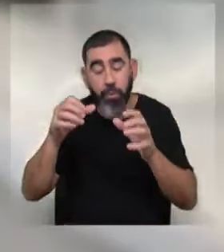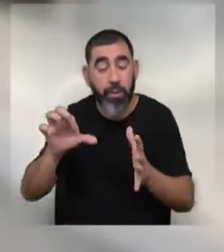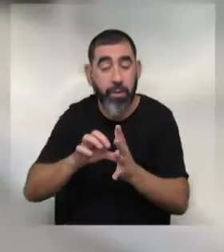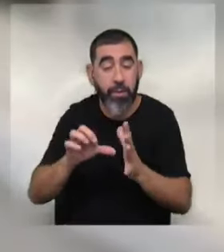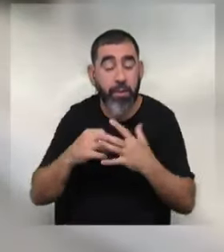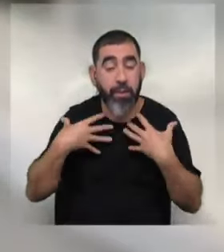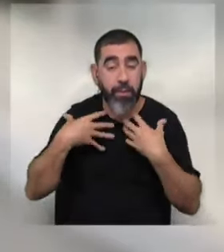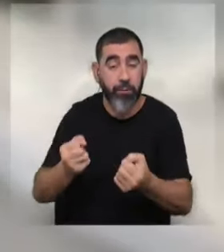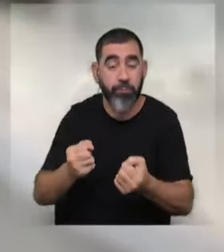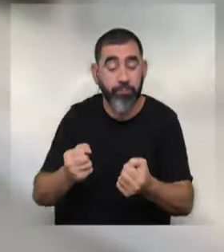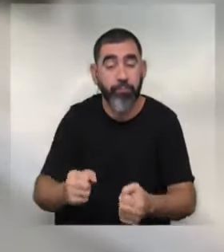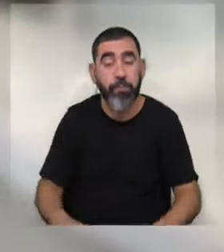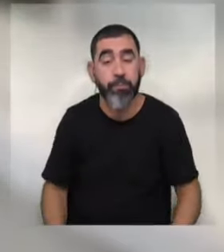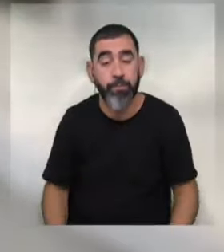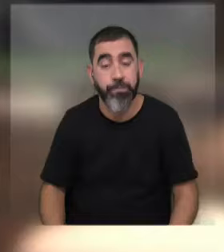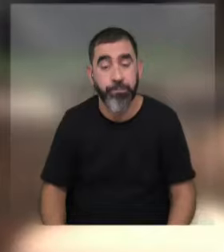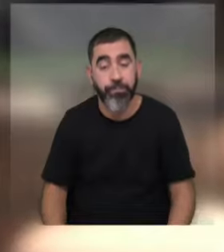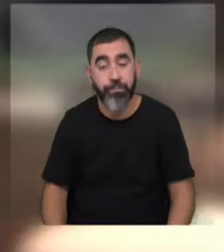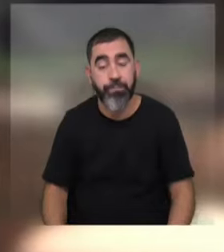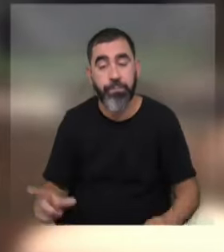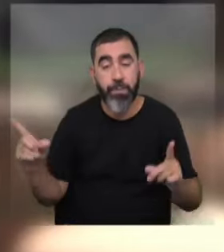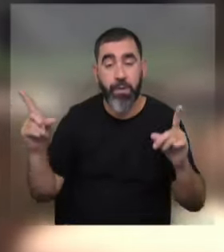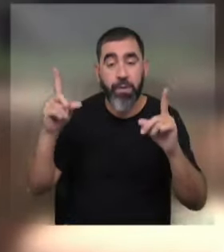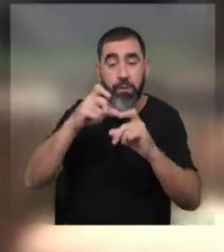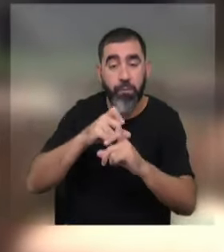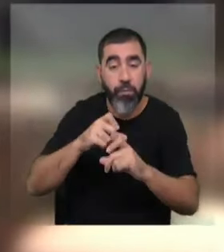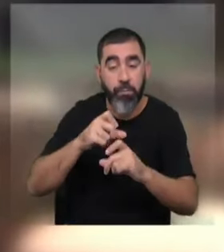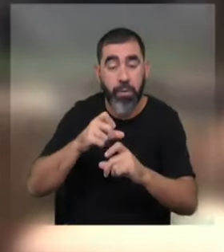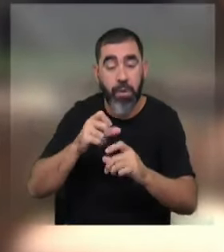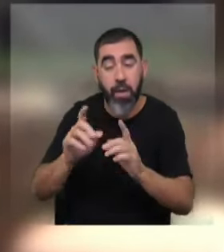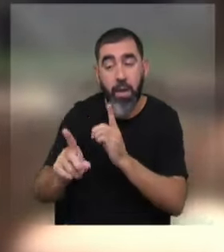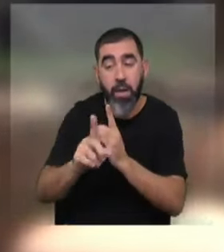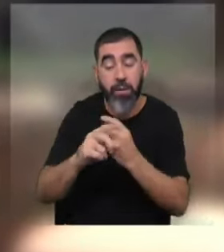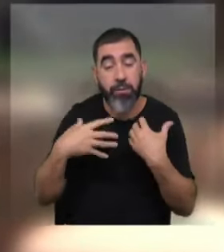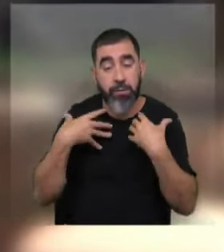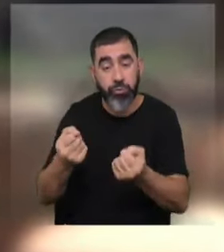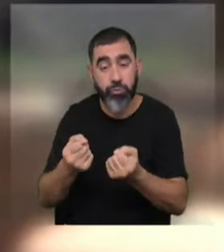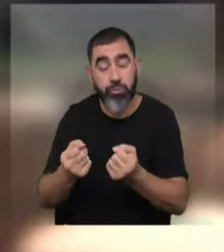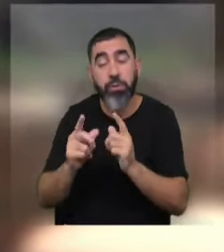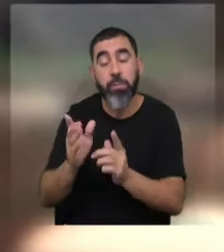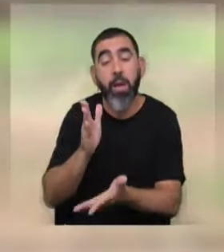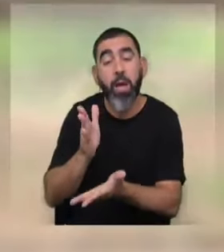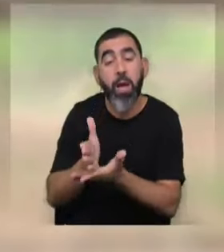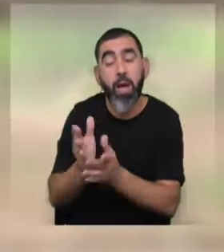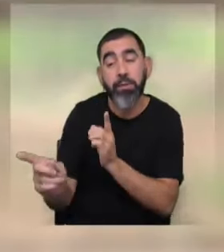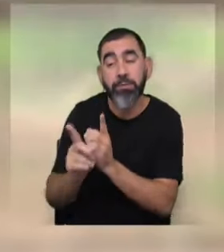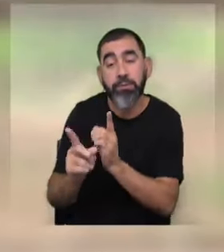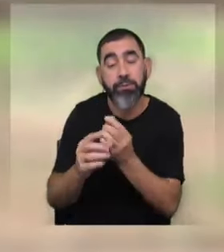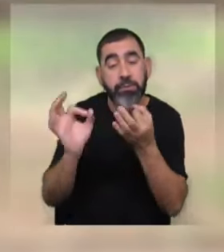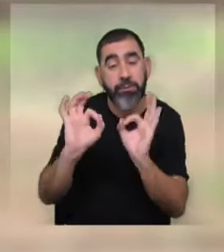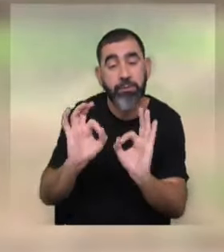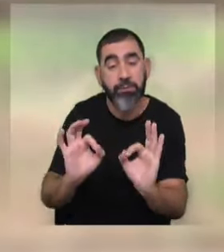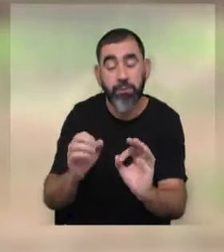de salud y con la sociedad en general, figuran las dificultades para obtener acceso a la atención de salud y recibir asistencia necesaria, por lo que